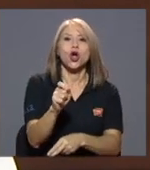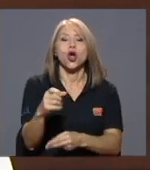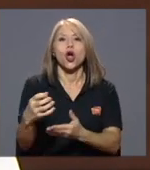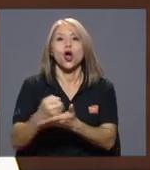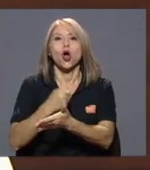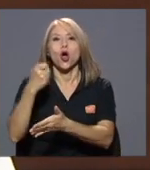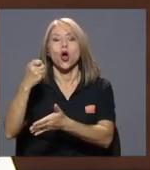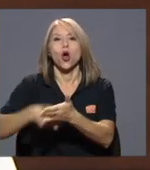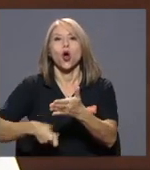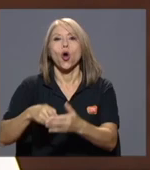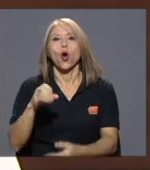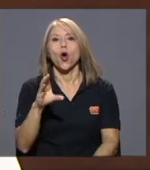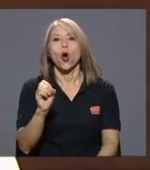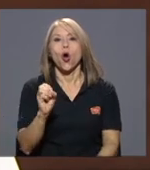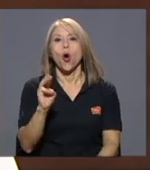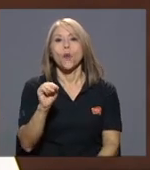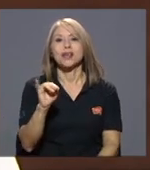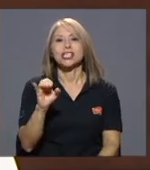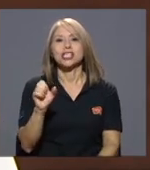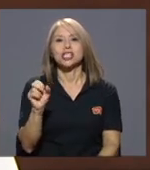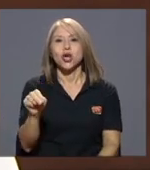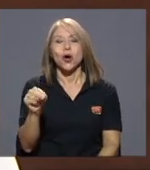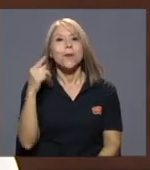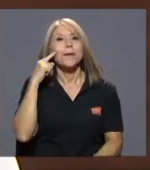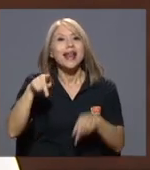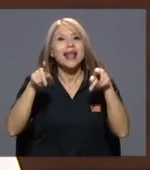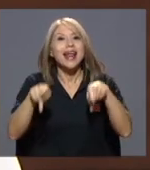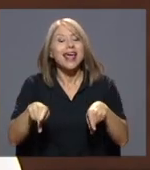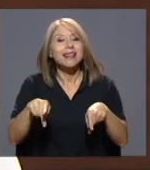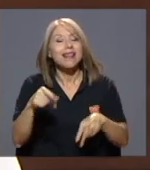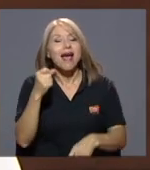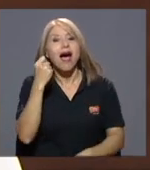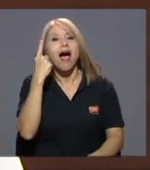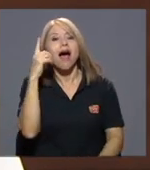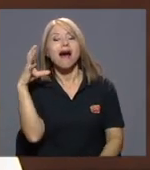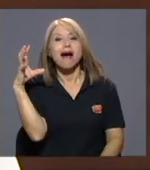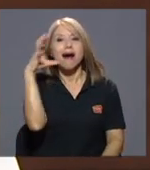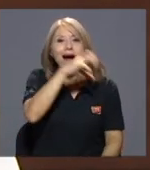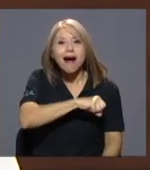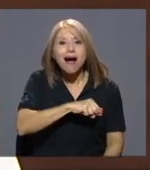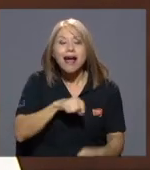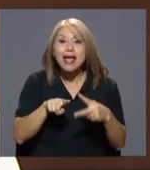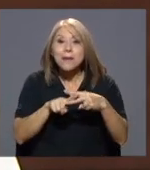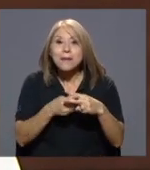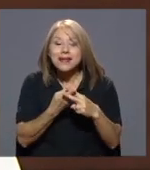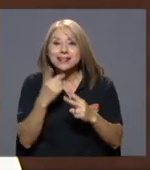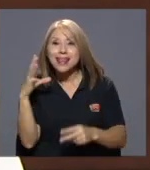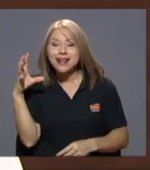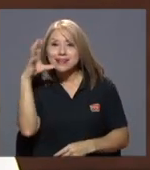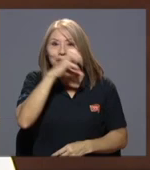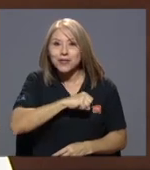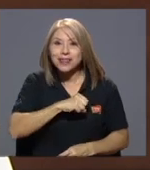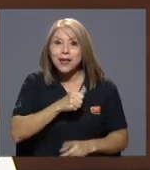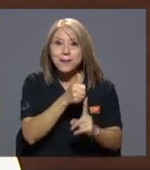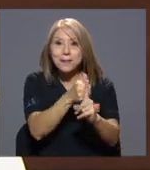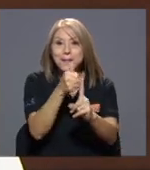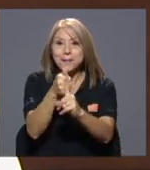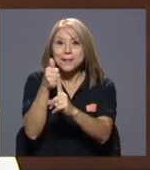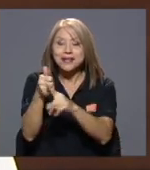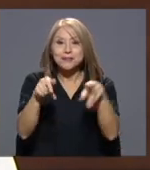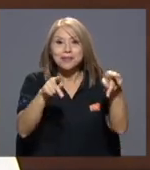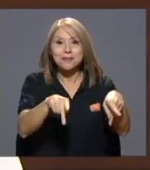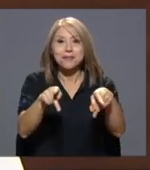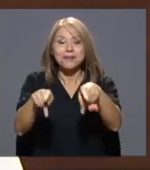de que la gente empiece a captarlo más intuitivamente y de que empiece a educarse para que las mismas personas, y esto un poco lo que